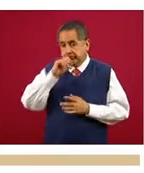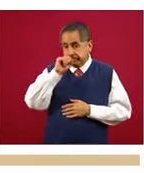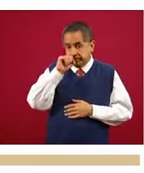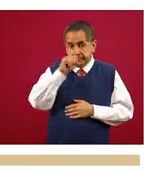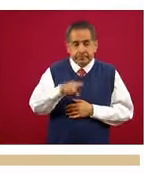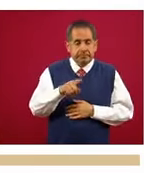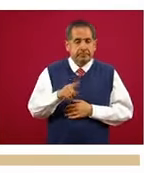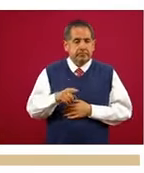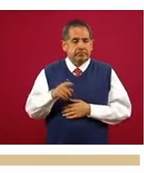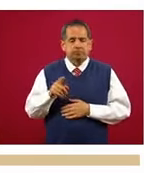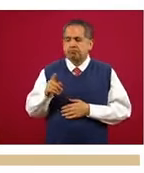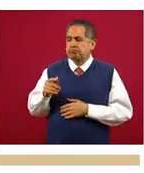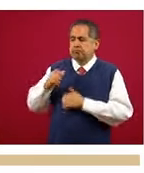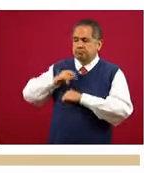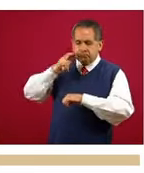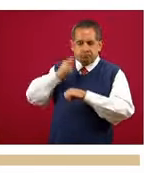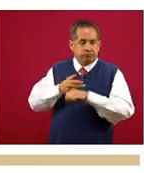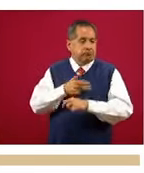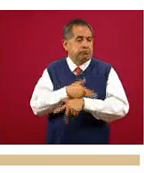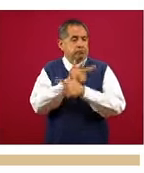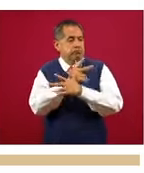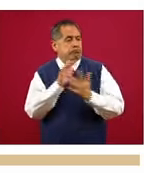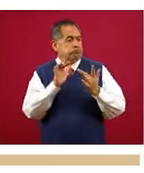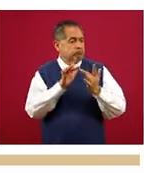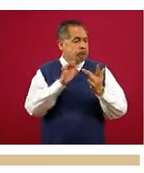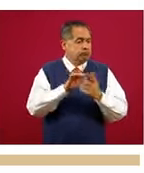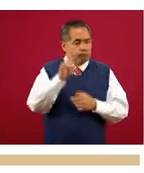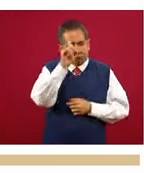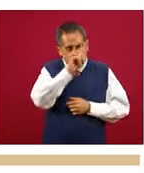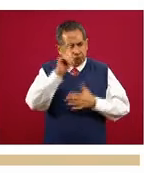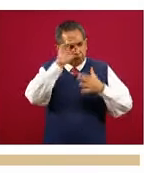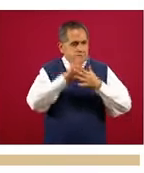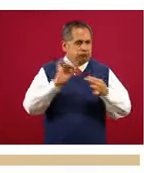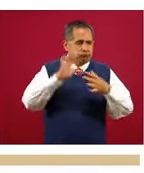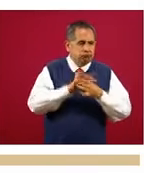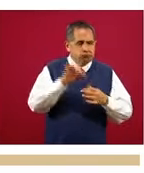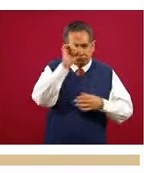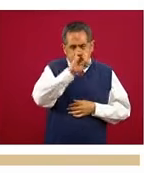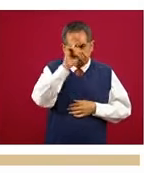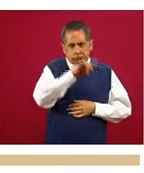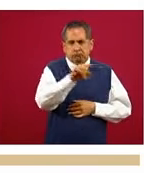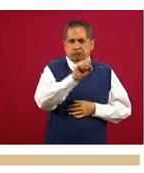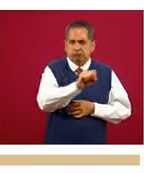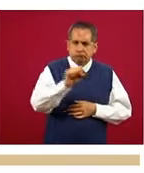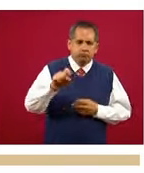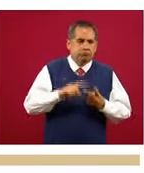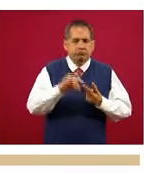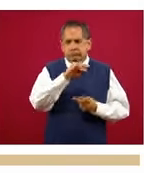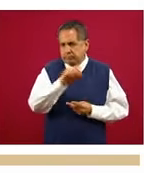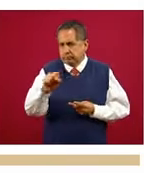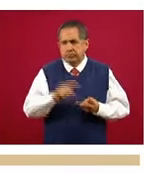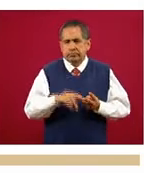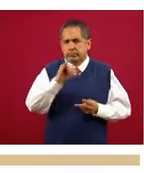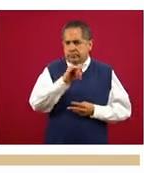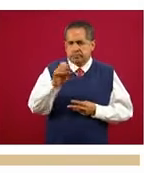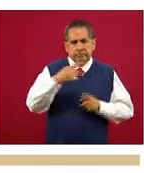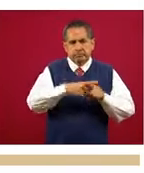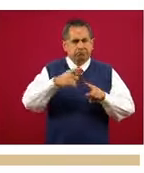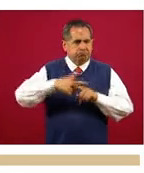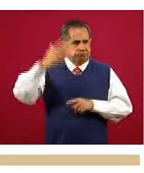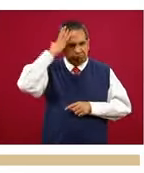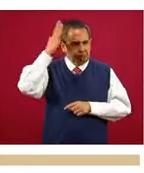parte de telementoría con todas las instituciones de salud, con la Secretaría de Salud, con el IMSS, con el ISSSTE, con estos